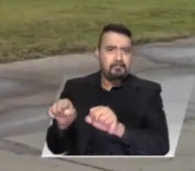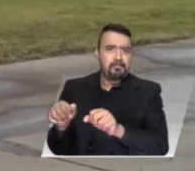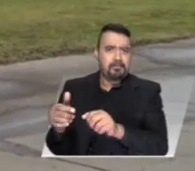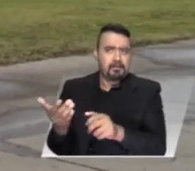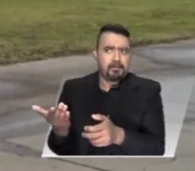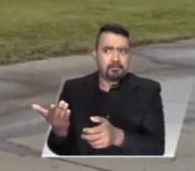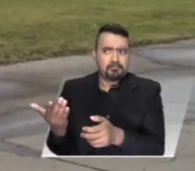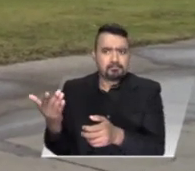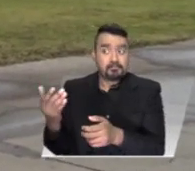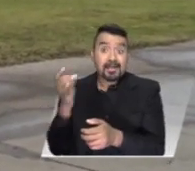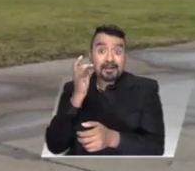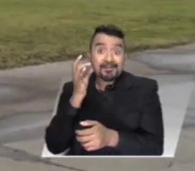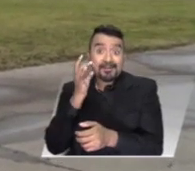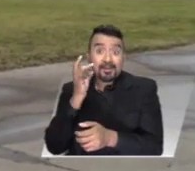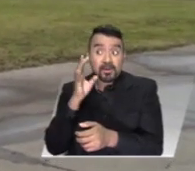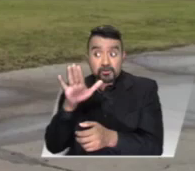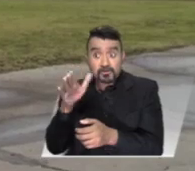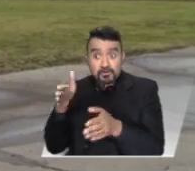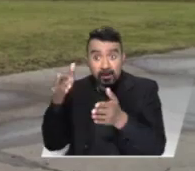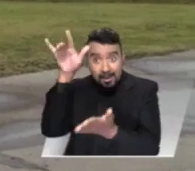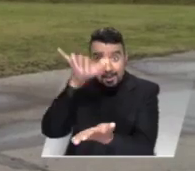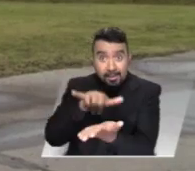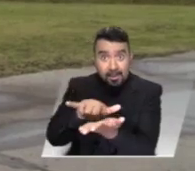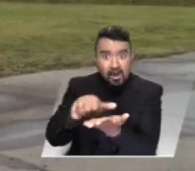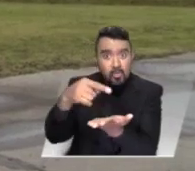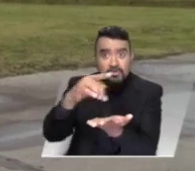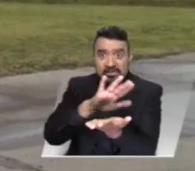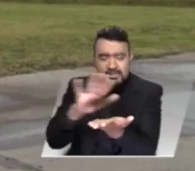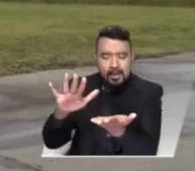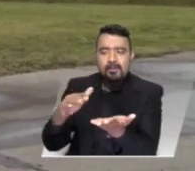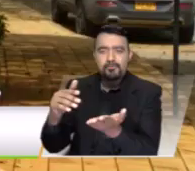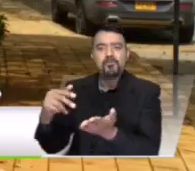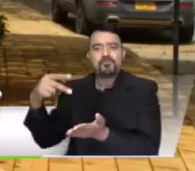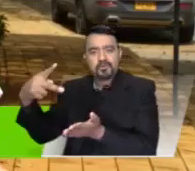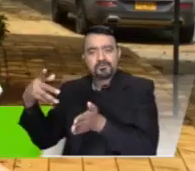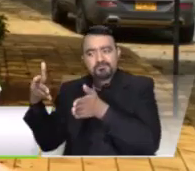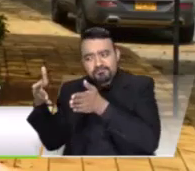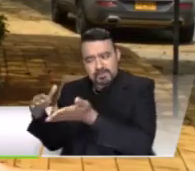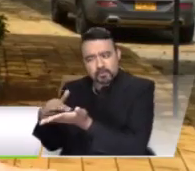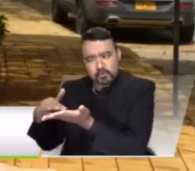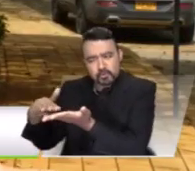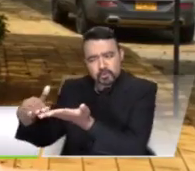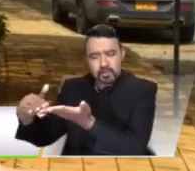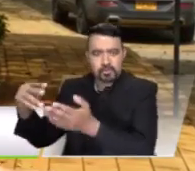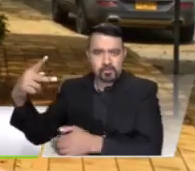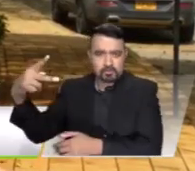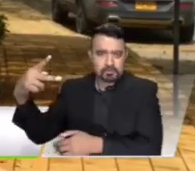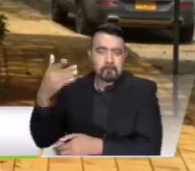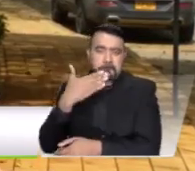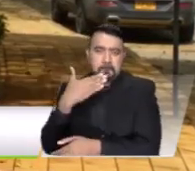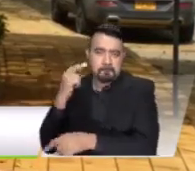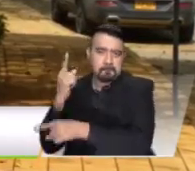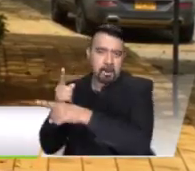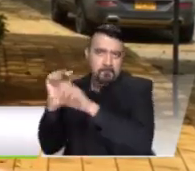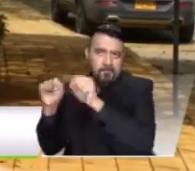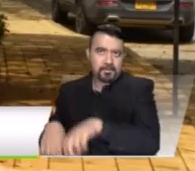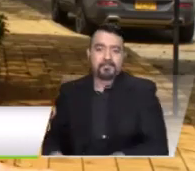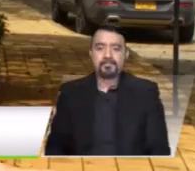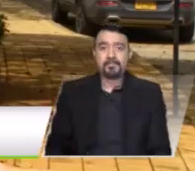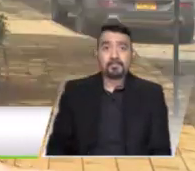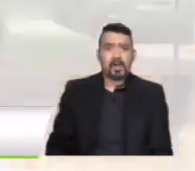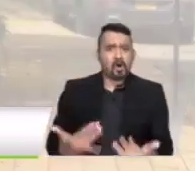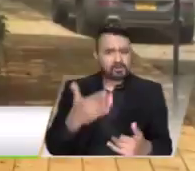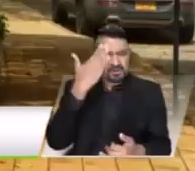del José María Córdoba, que incluye la construcción de la segunda pista. El sector aeronáutico hoy representa alrededor de